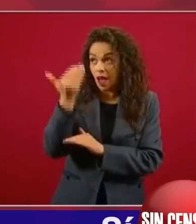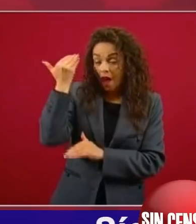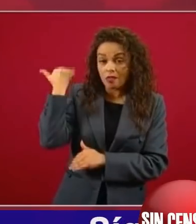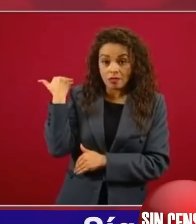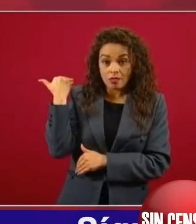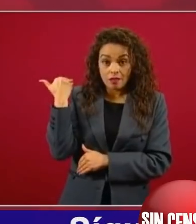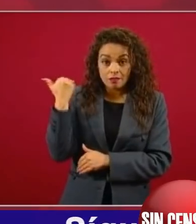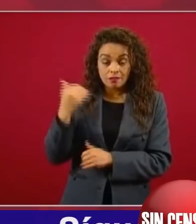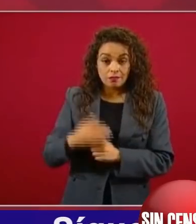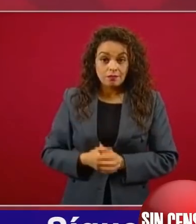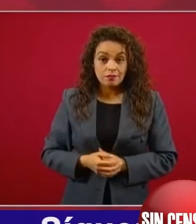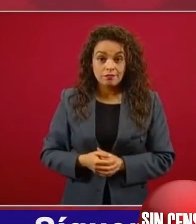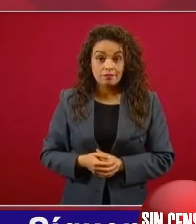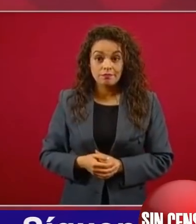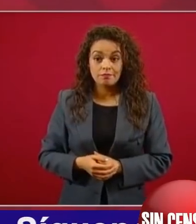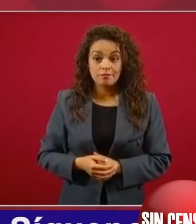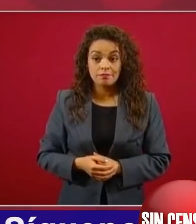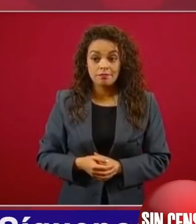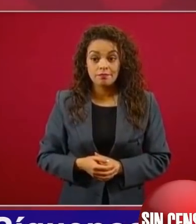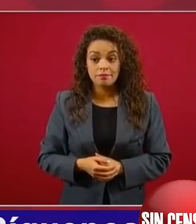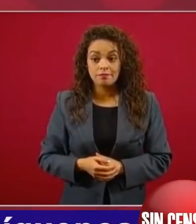lo más